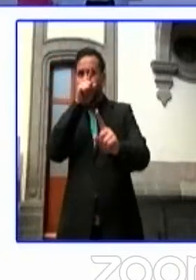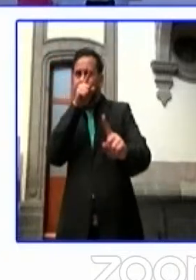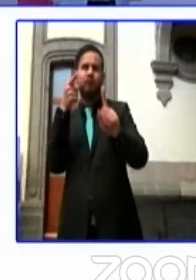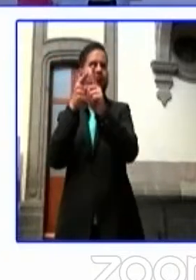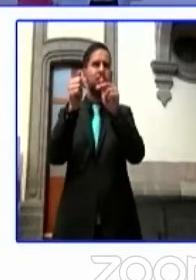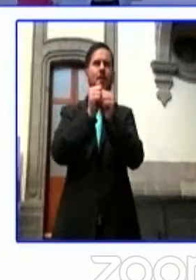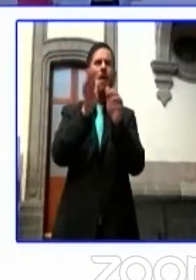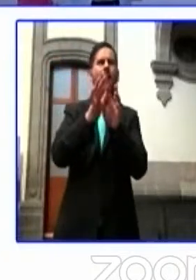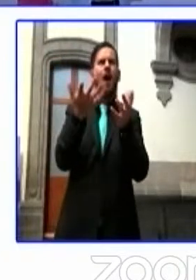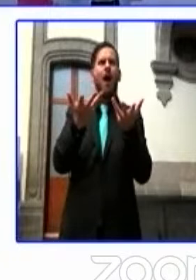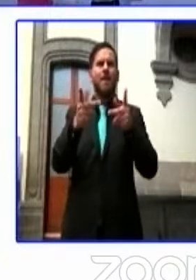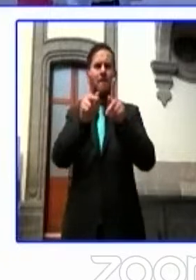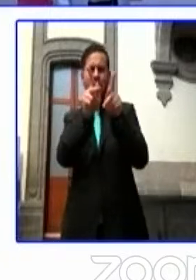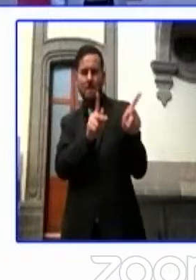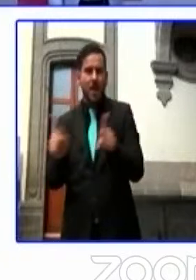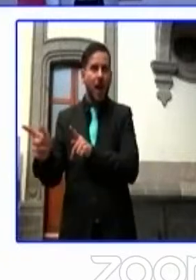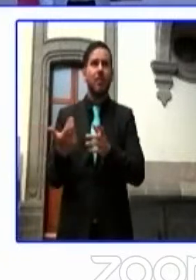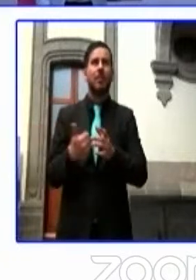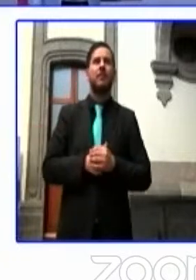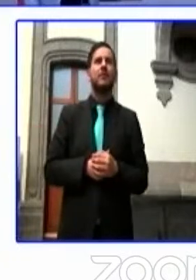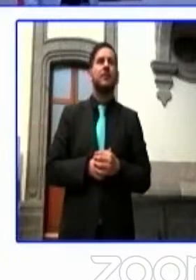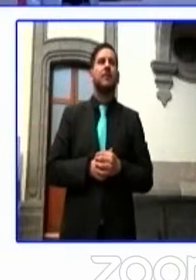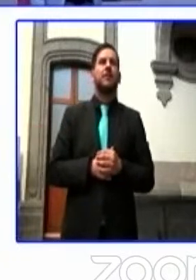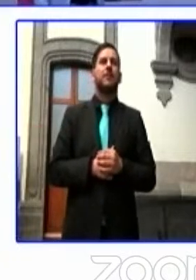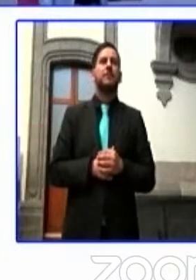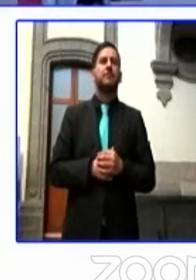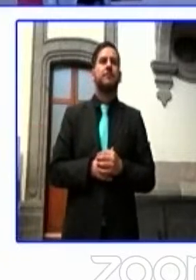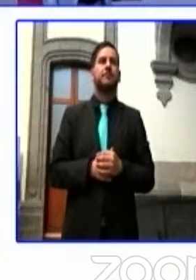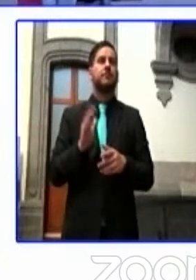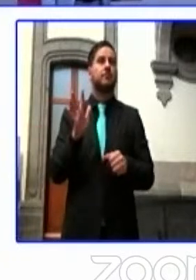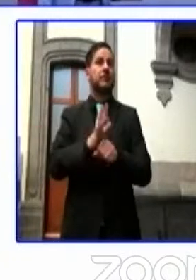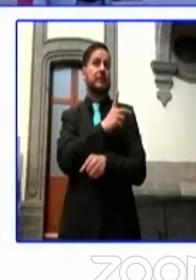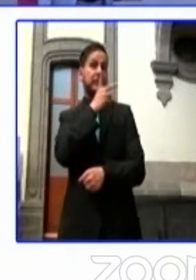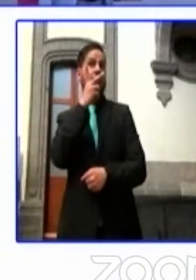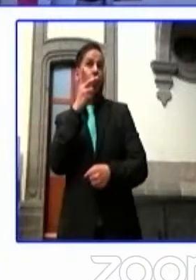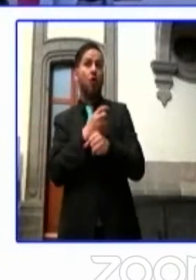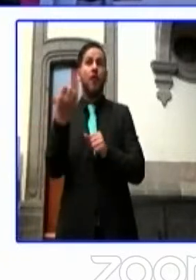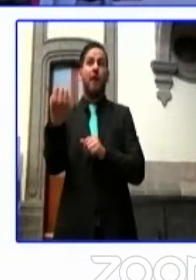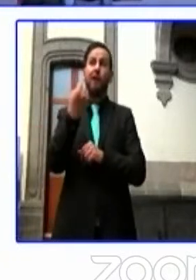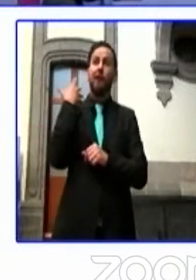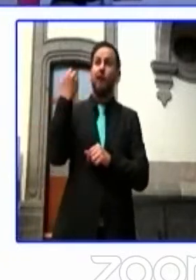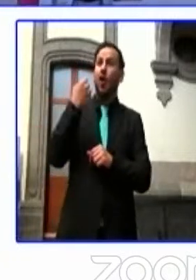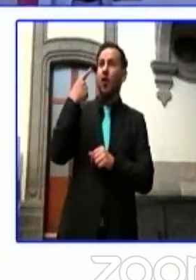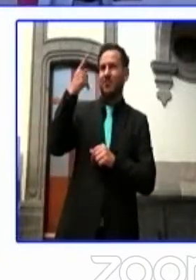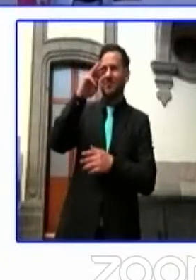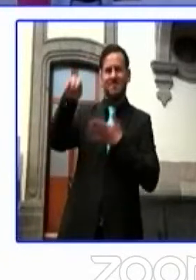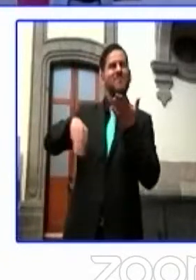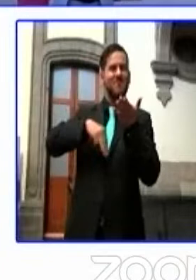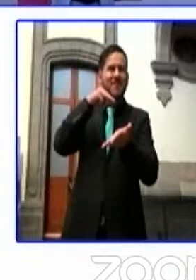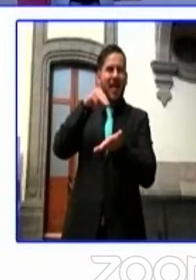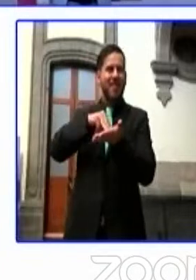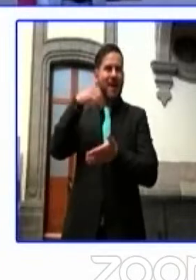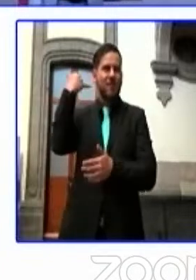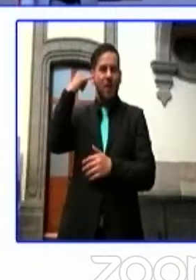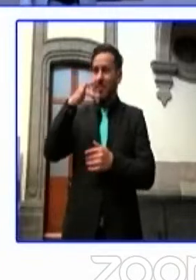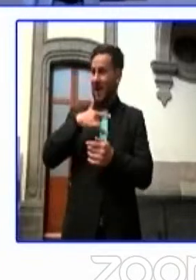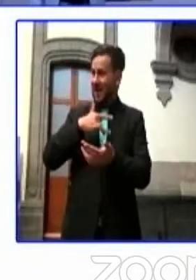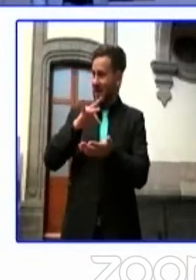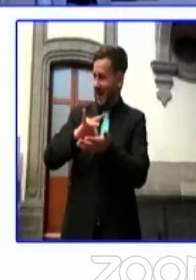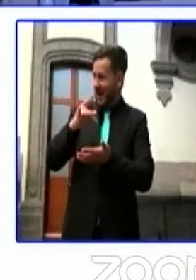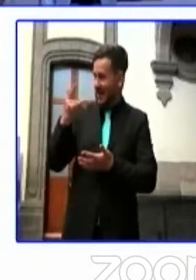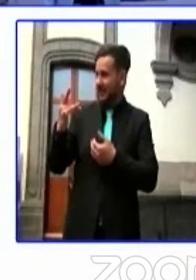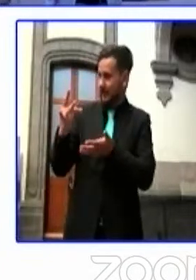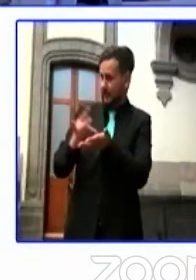Y justo en este marco del segundo foro que se vivió en Mérida, Yucatán, gracias al apoyo